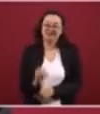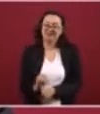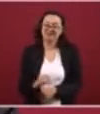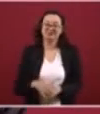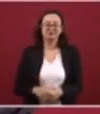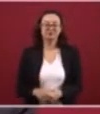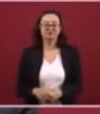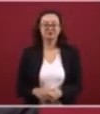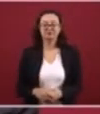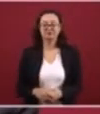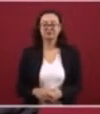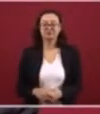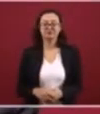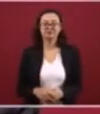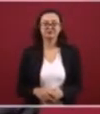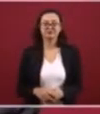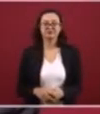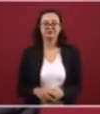porque esto